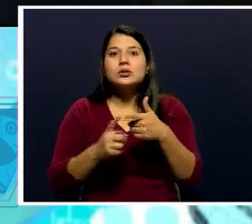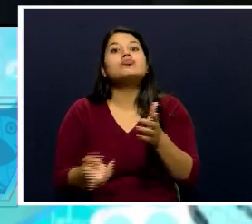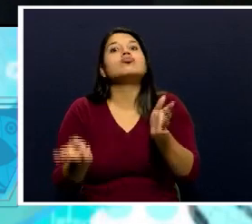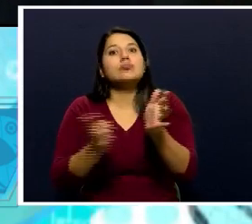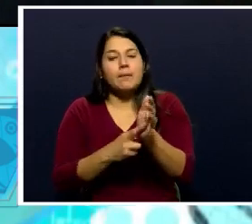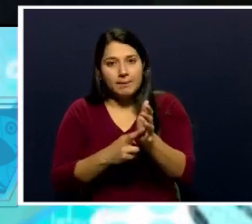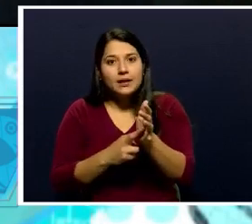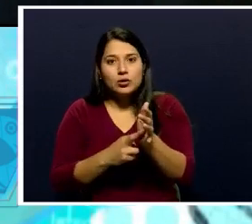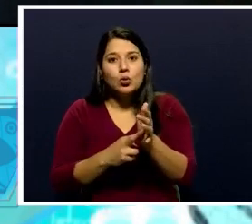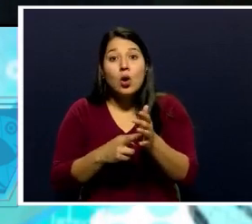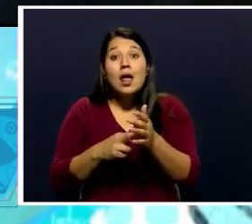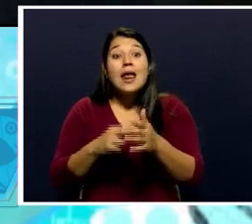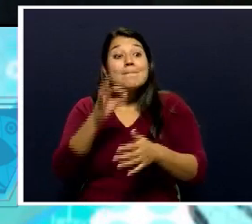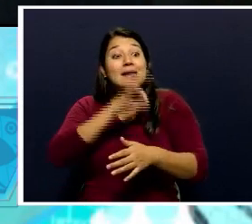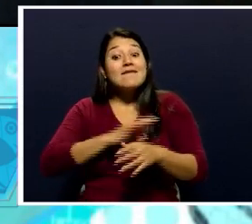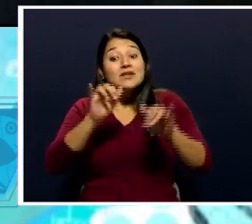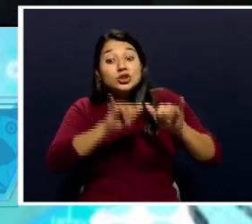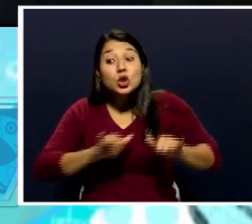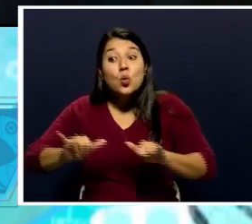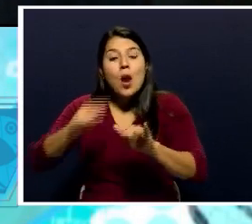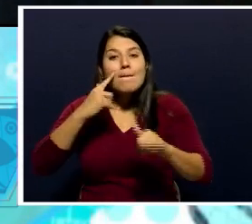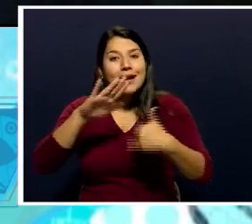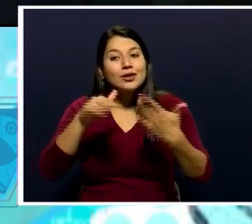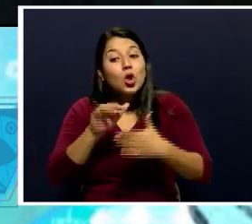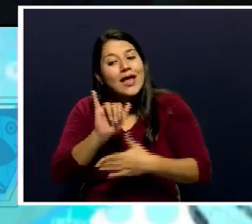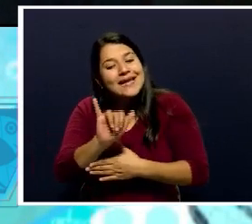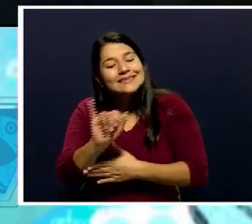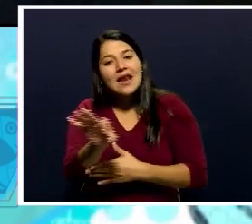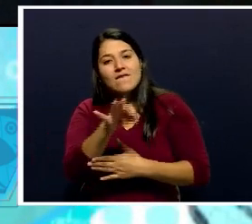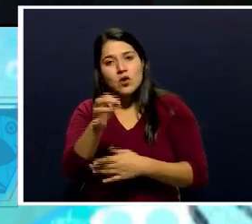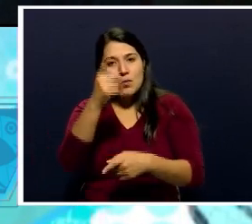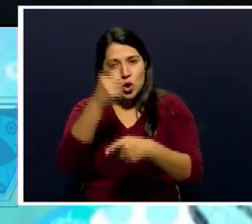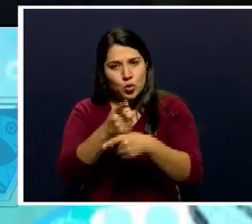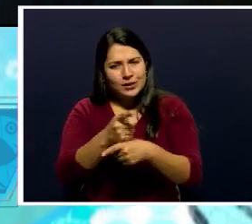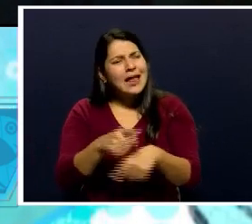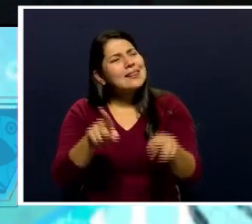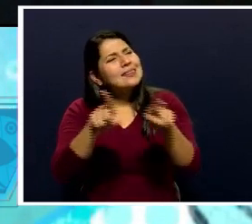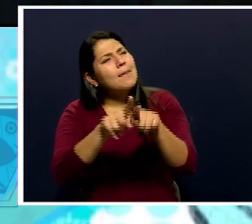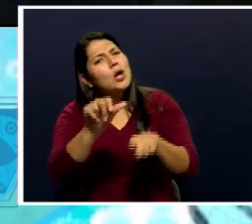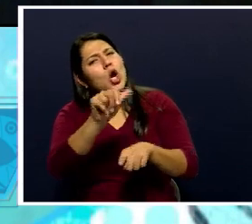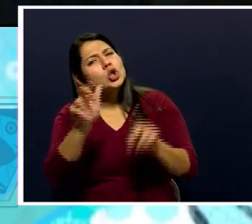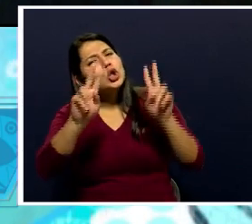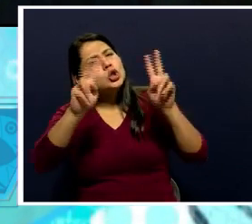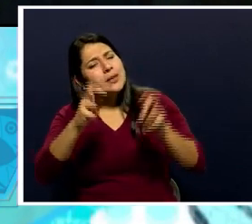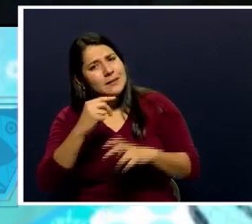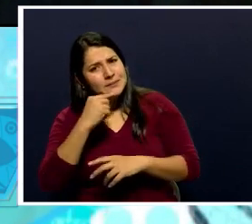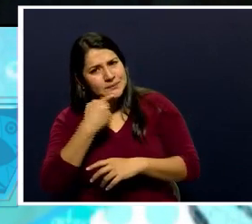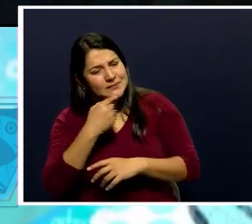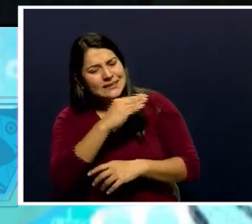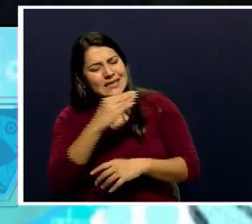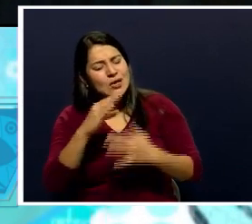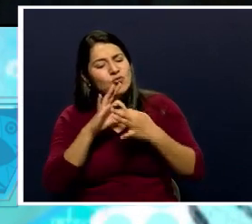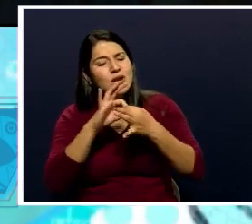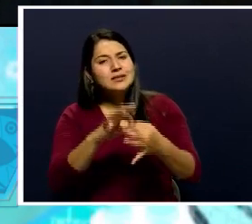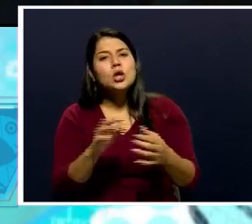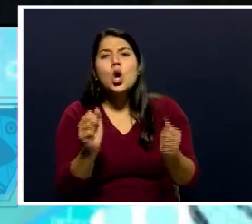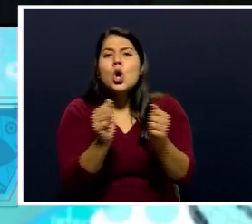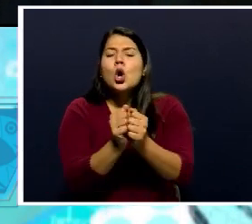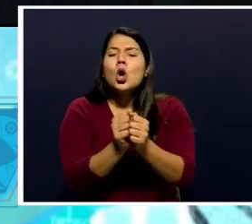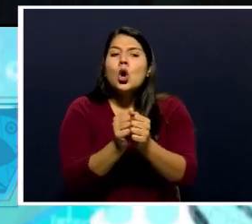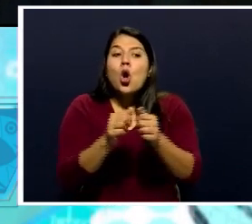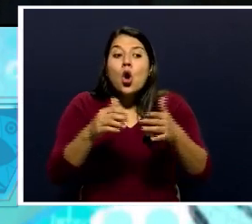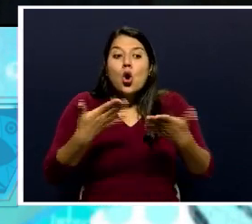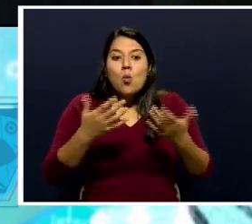vuelvo a repetir, el bien común es nuestra ruta. En estos días también hay otro tema muy grueso y que tiene que ver